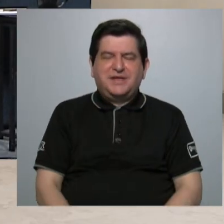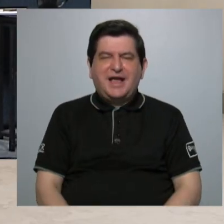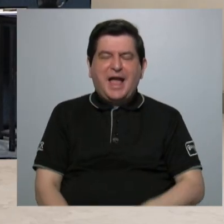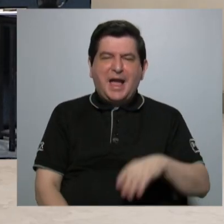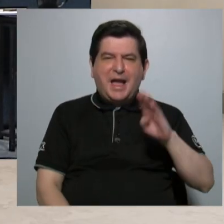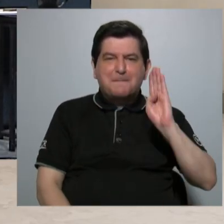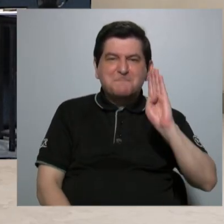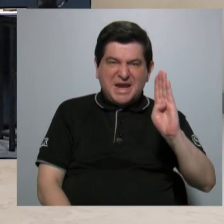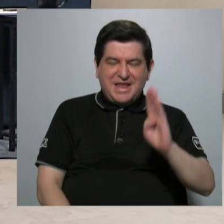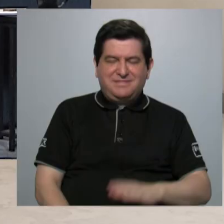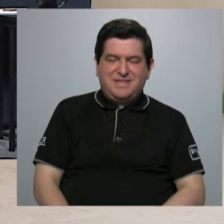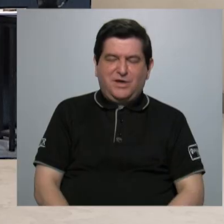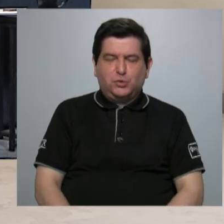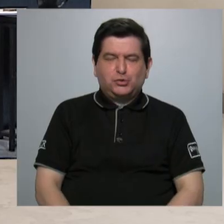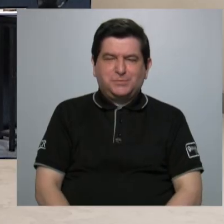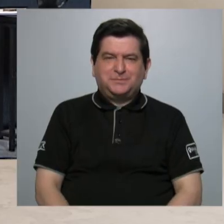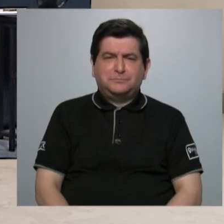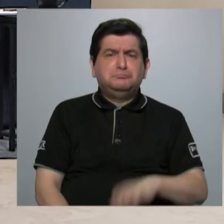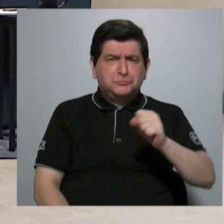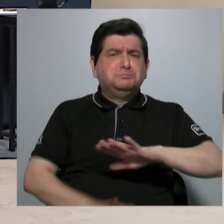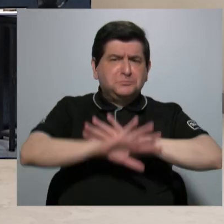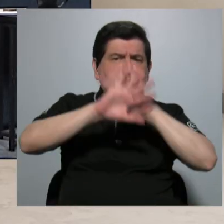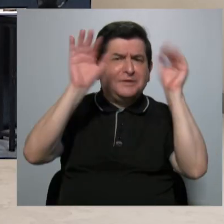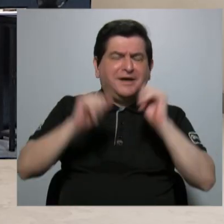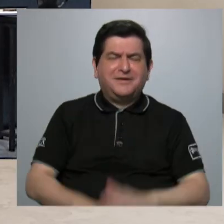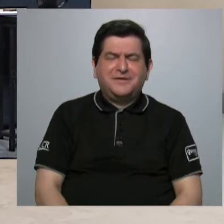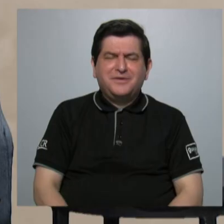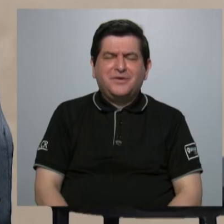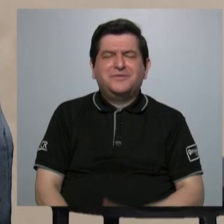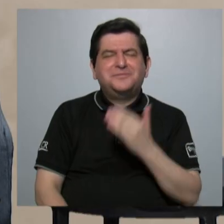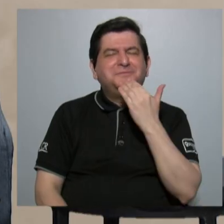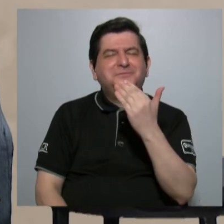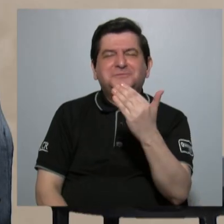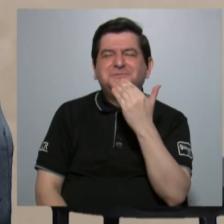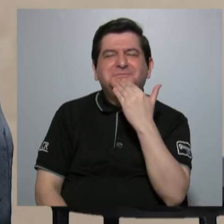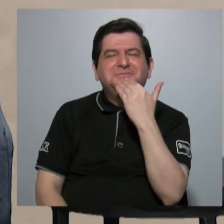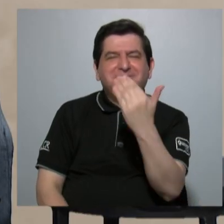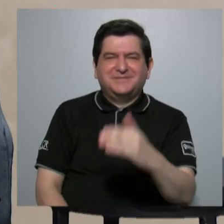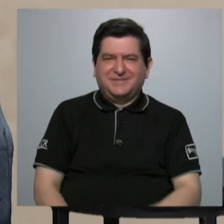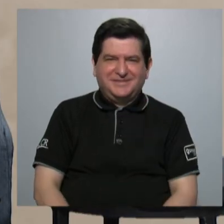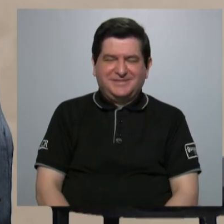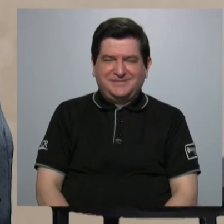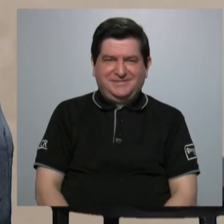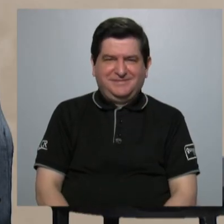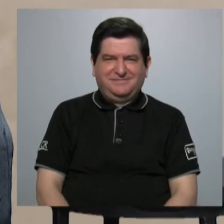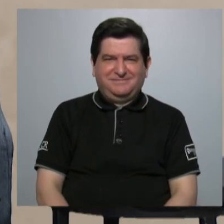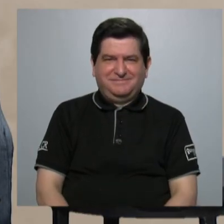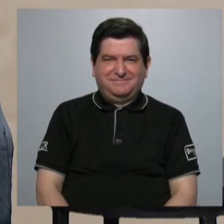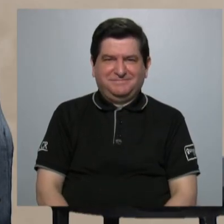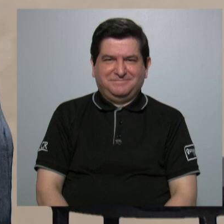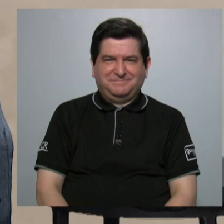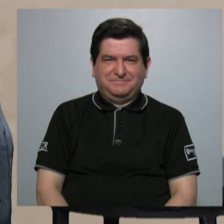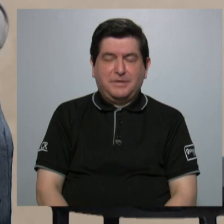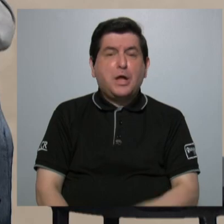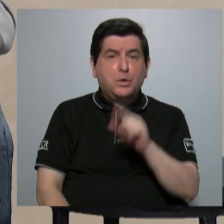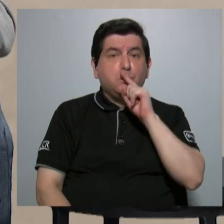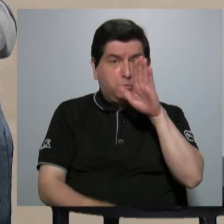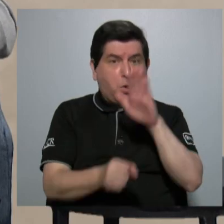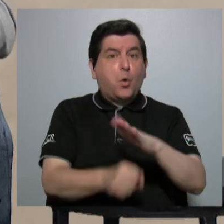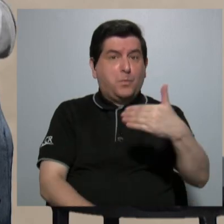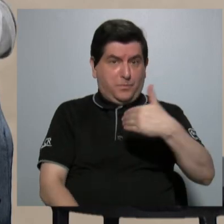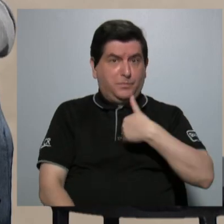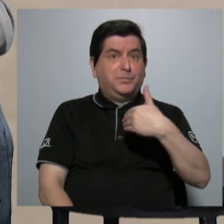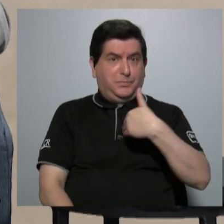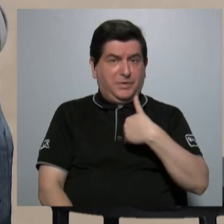interpretan principalmente música tropical. Sí, claro, por supuesto. Don José Manuel, muchísimas gracias. No, muy agradecido y ya está comprometido